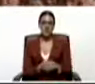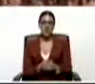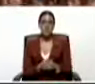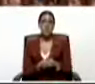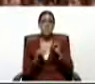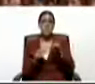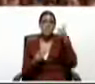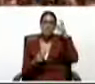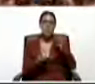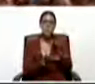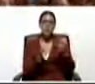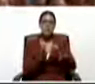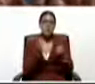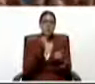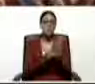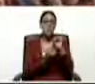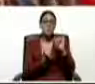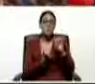Zamora!